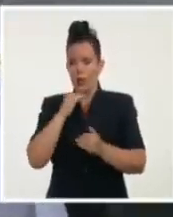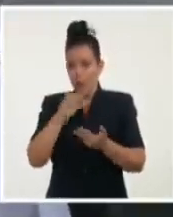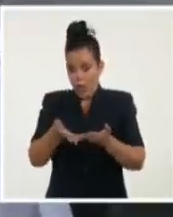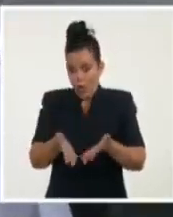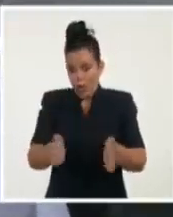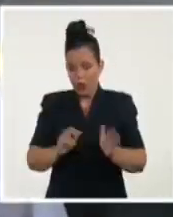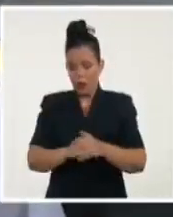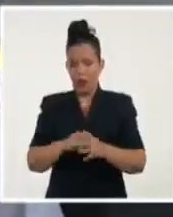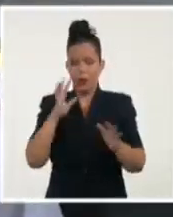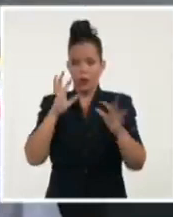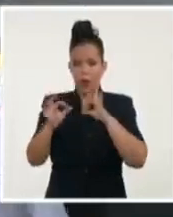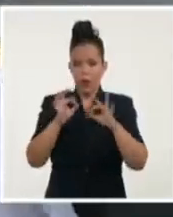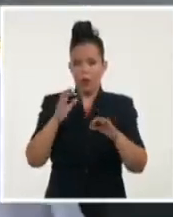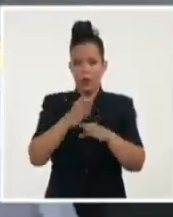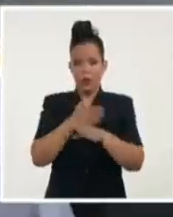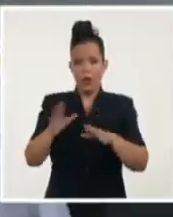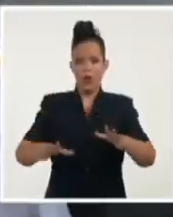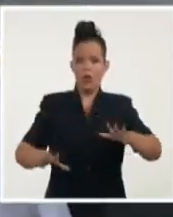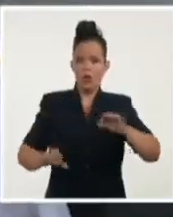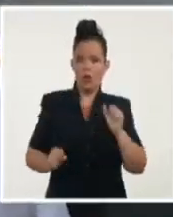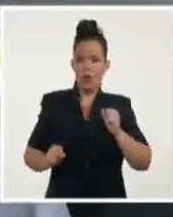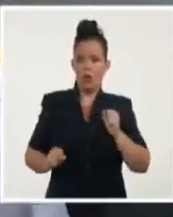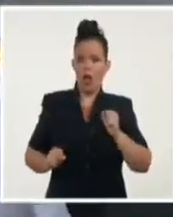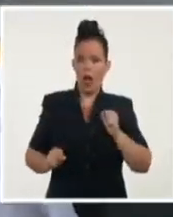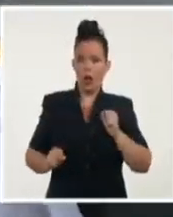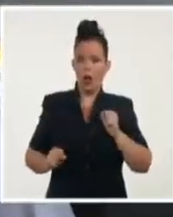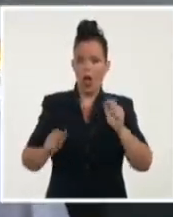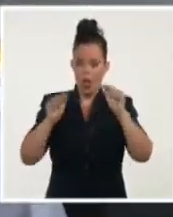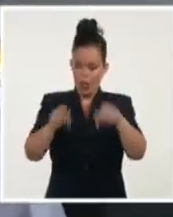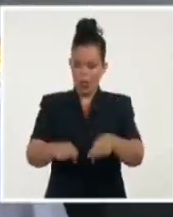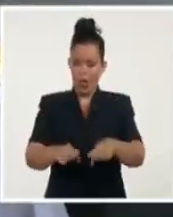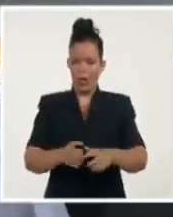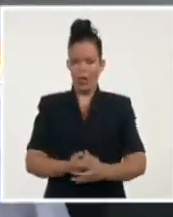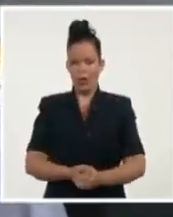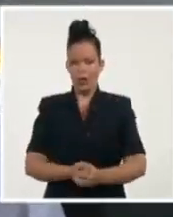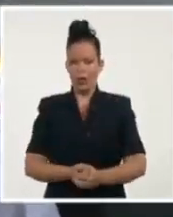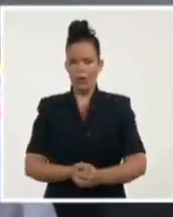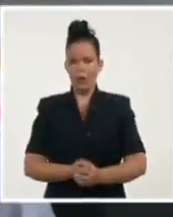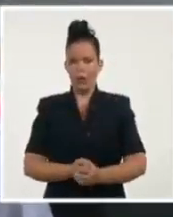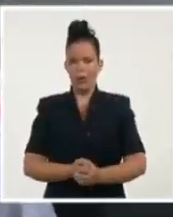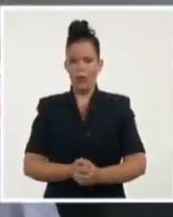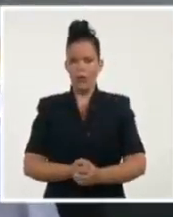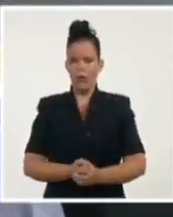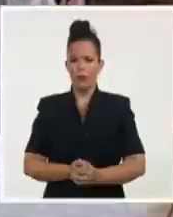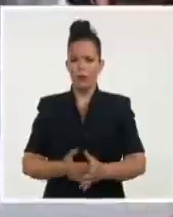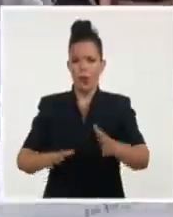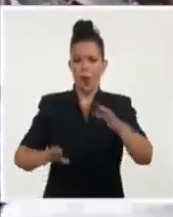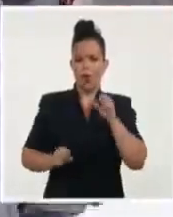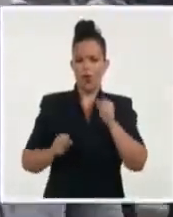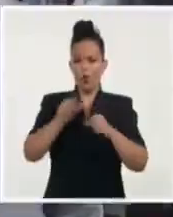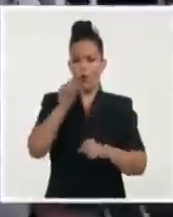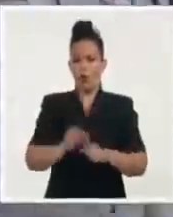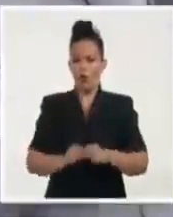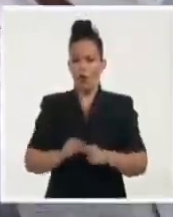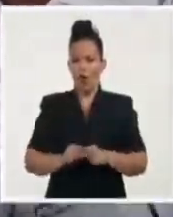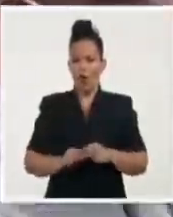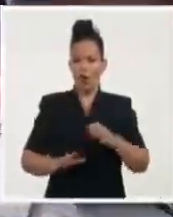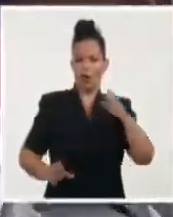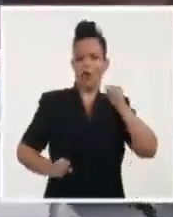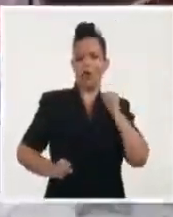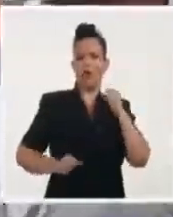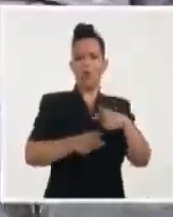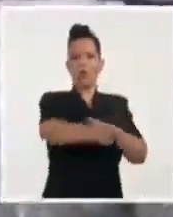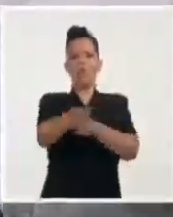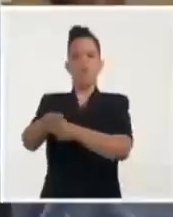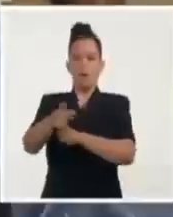del servicio militar activo, soldados que se mantuvieron firmes, soldados que solamente sus armas eran la moral. Aun cuando no eran mayoría